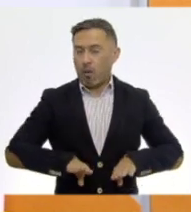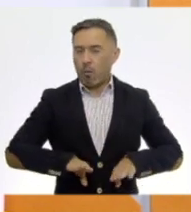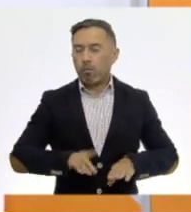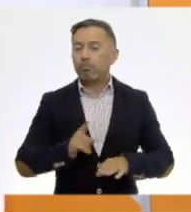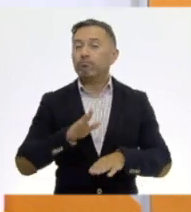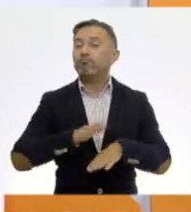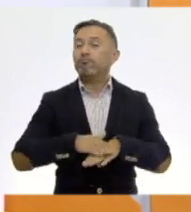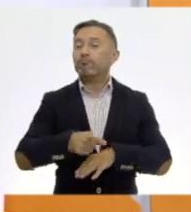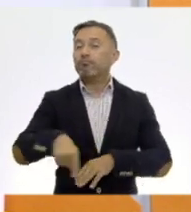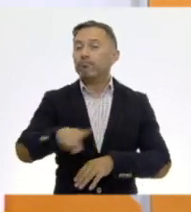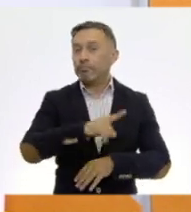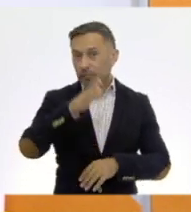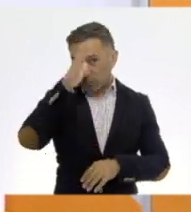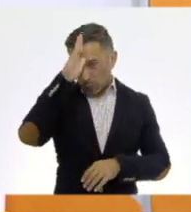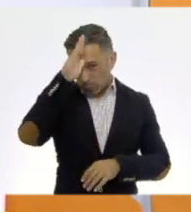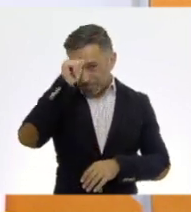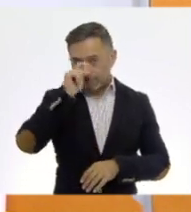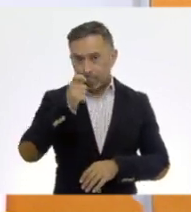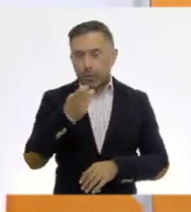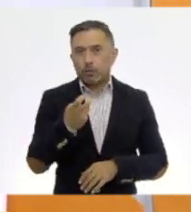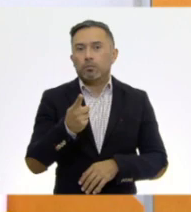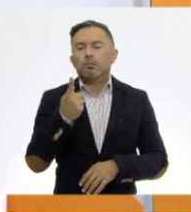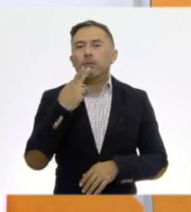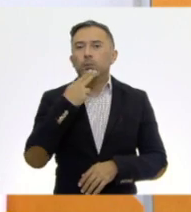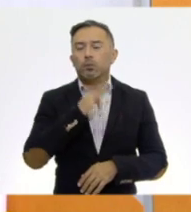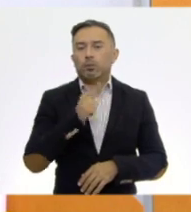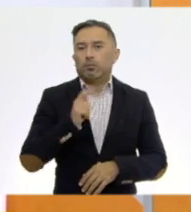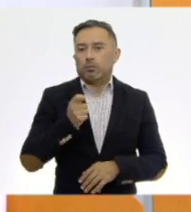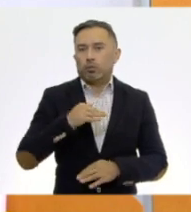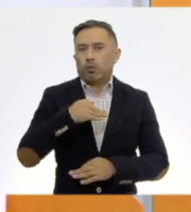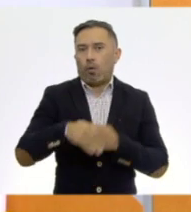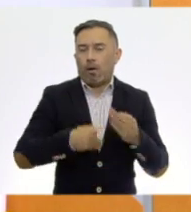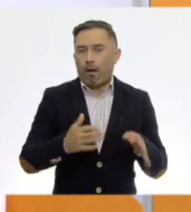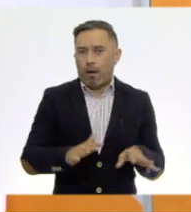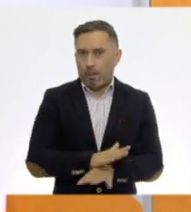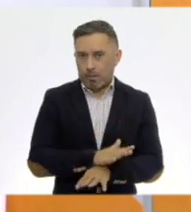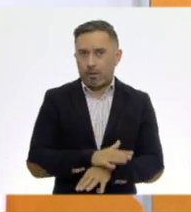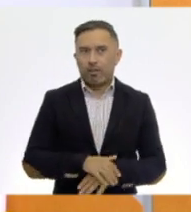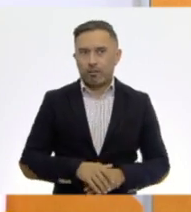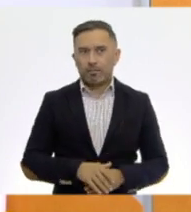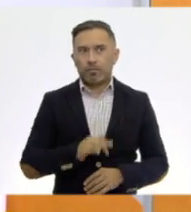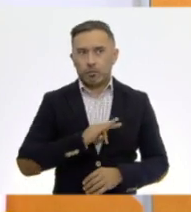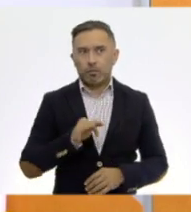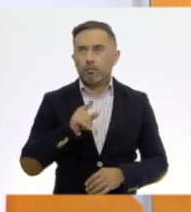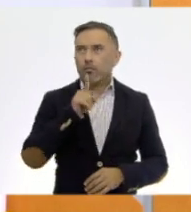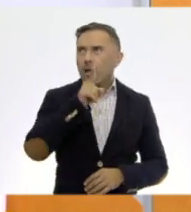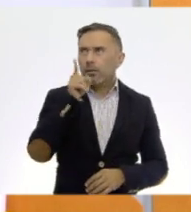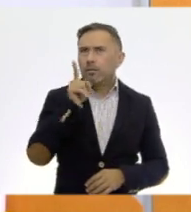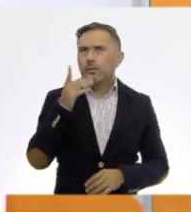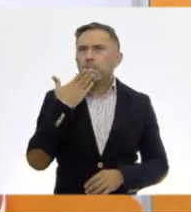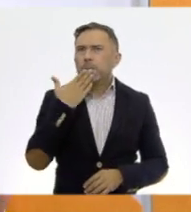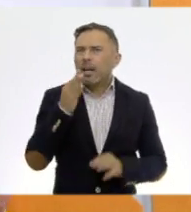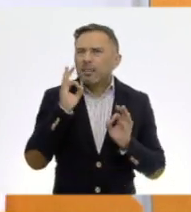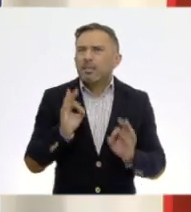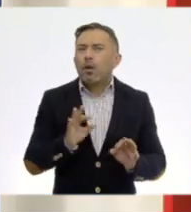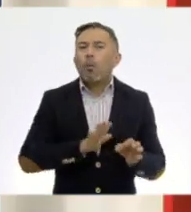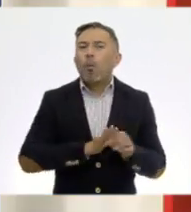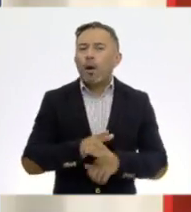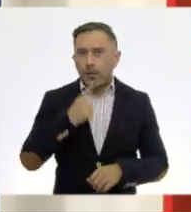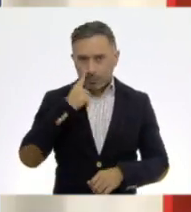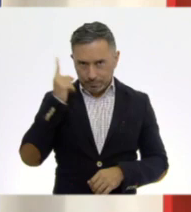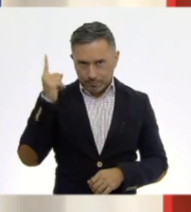que eso hace que todo cambie y podemos entonces señalar cuál es la correcta. Muy